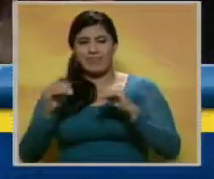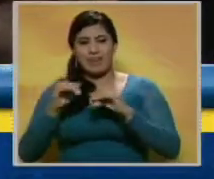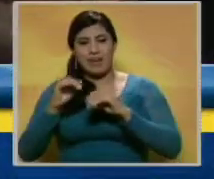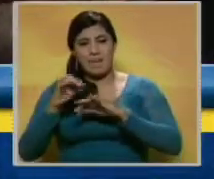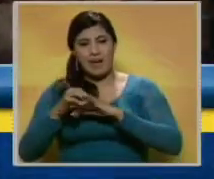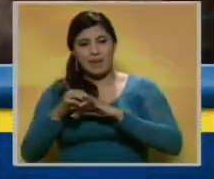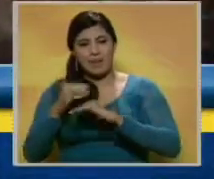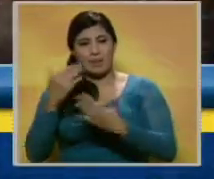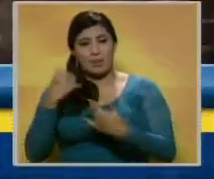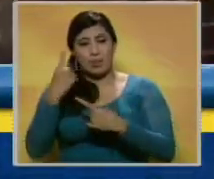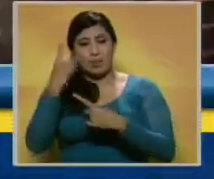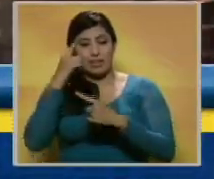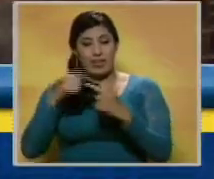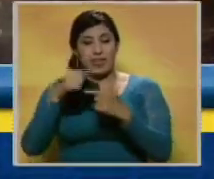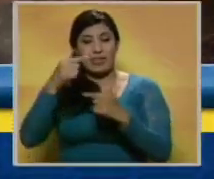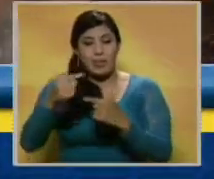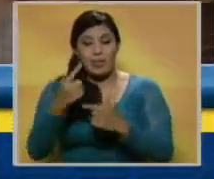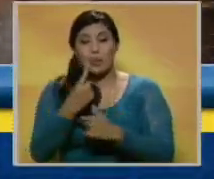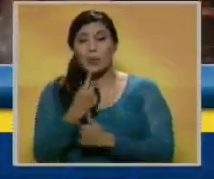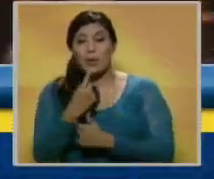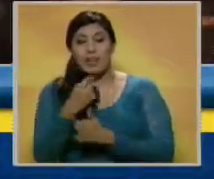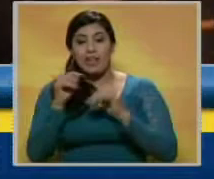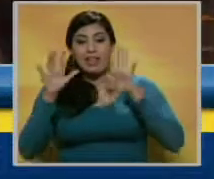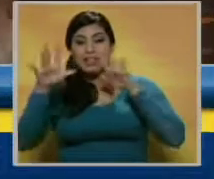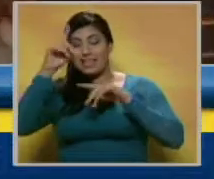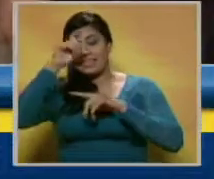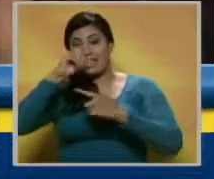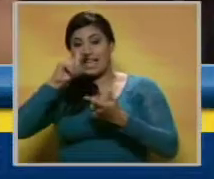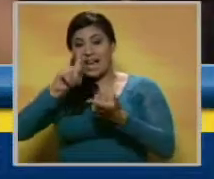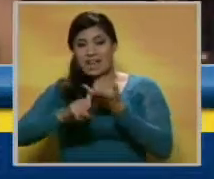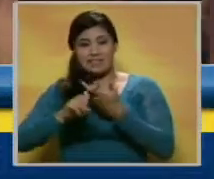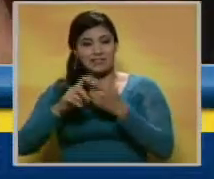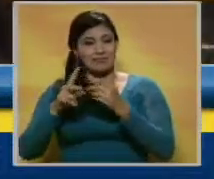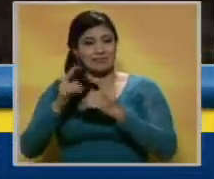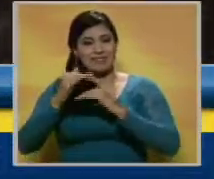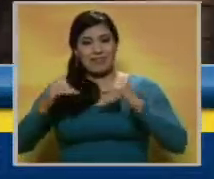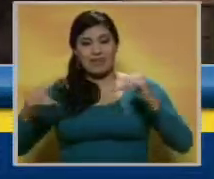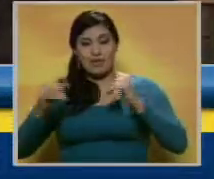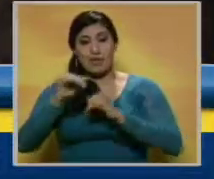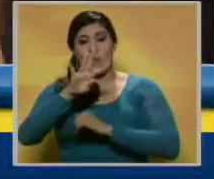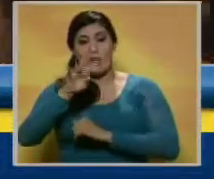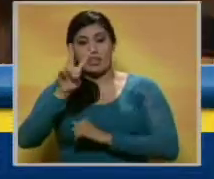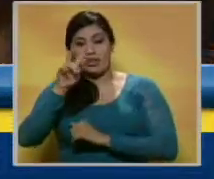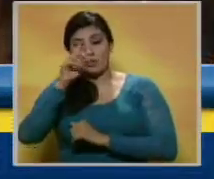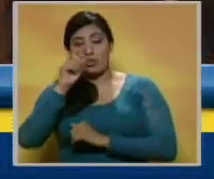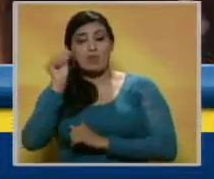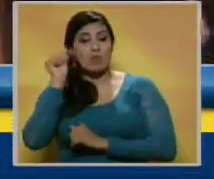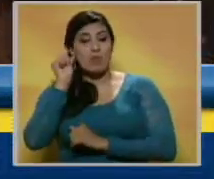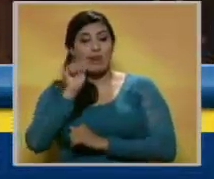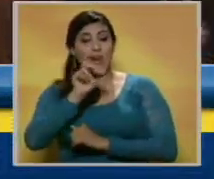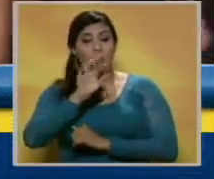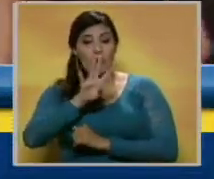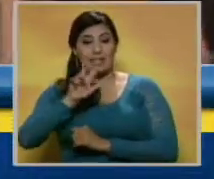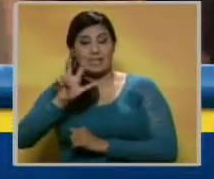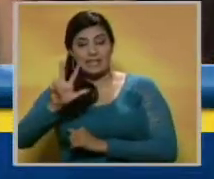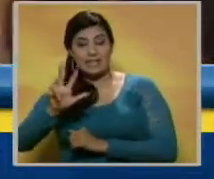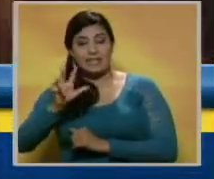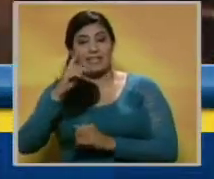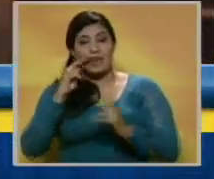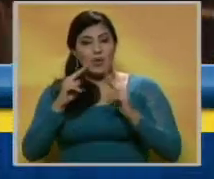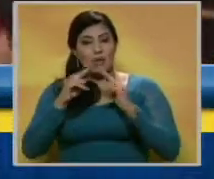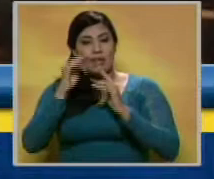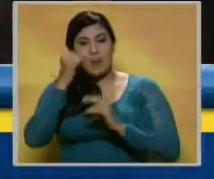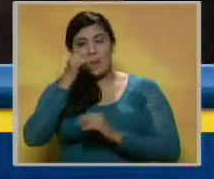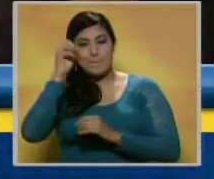matrimonio justo un día después de cumplir 10 años de casados. Ben, de 42 años, y Garner, de 43, se conocieron en el set de